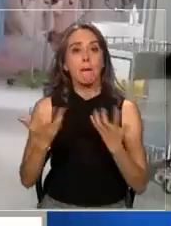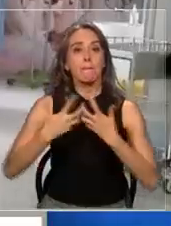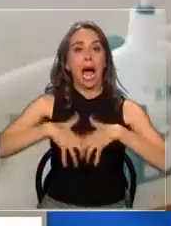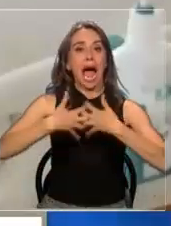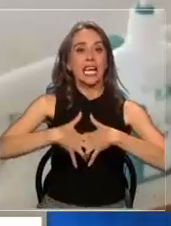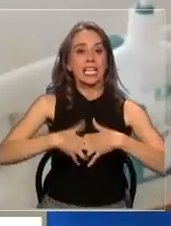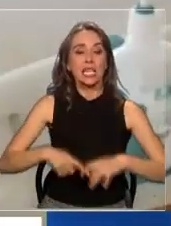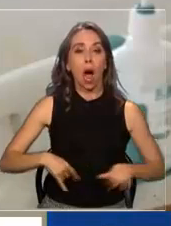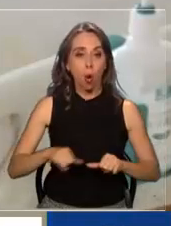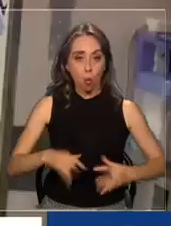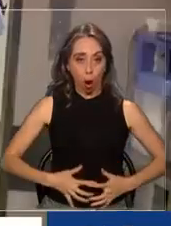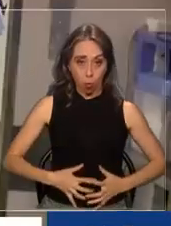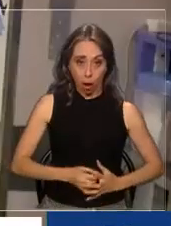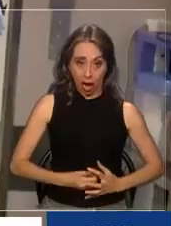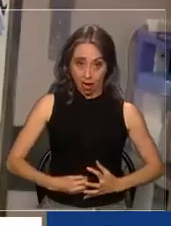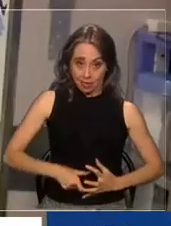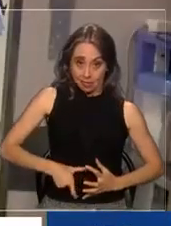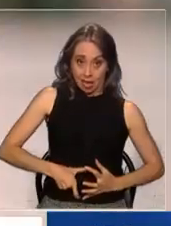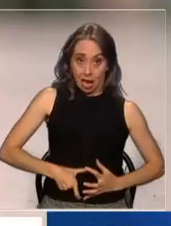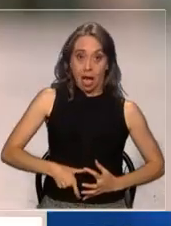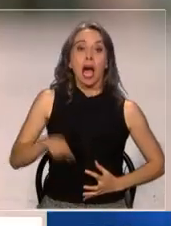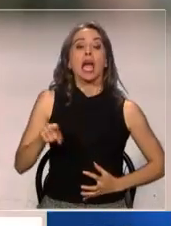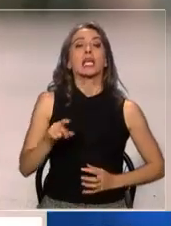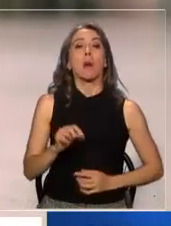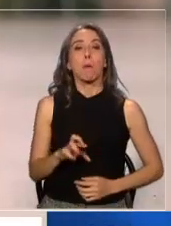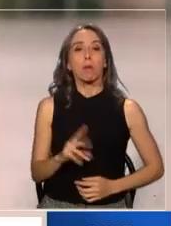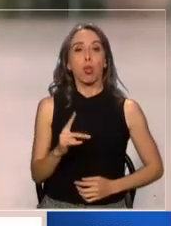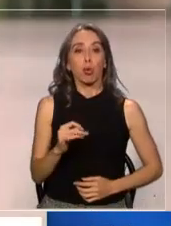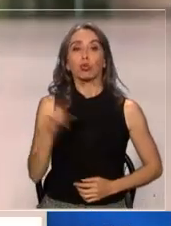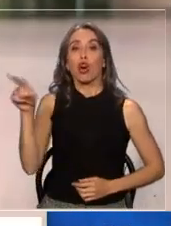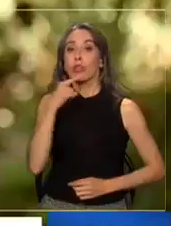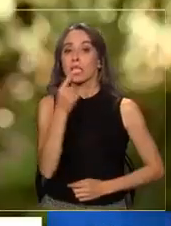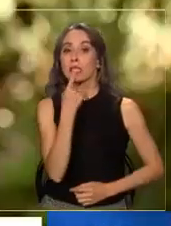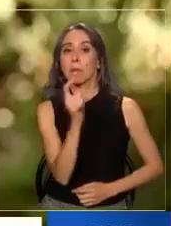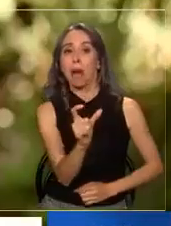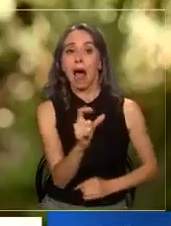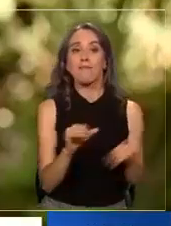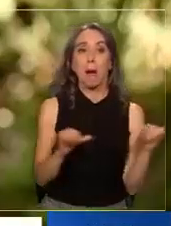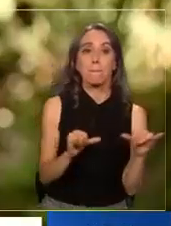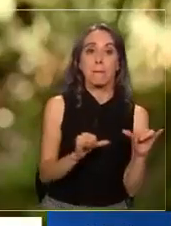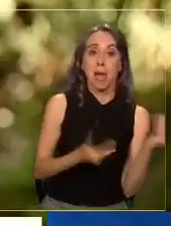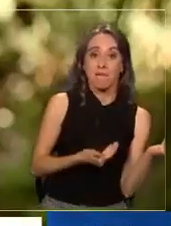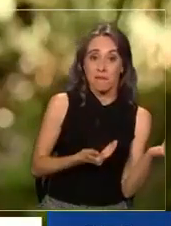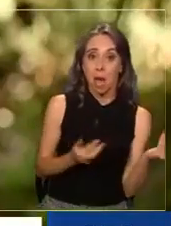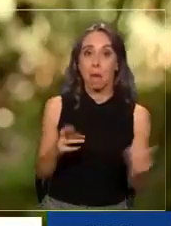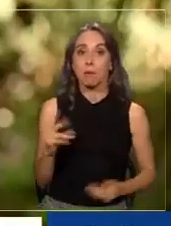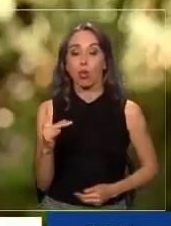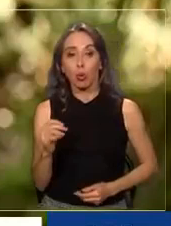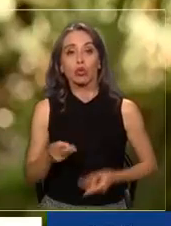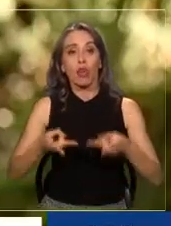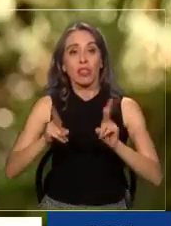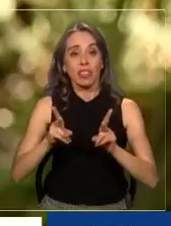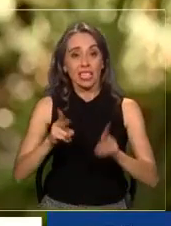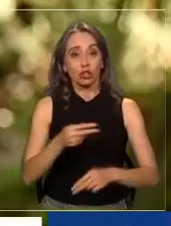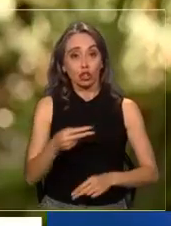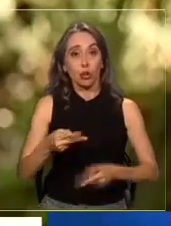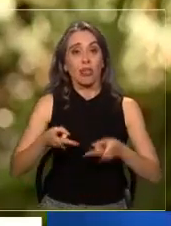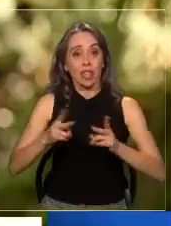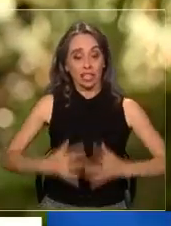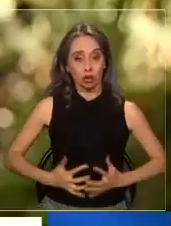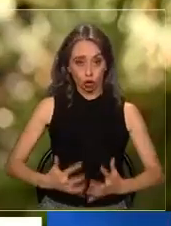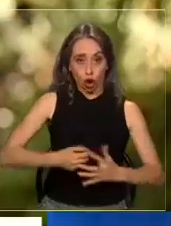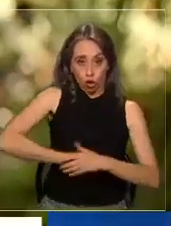este bebé, este feto, ¿no es cierto?, es el producto. De hecho, se habla del bebé como producto. Cuando hablamos de derechos sexuales, de derechos reproductivos,